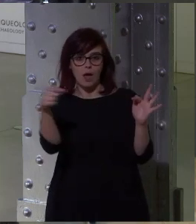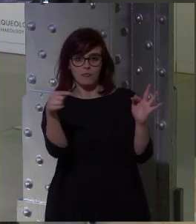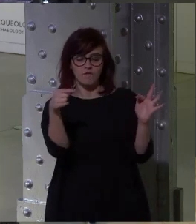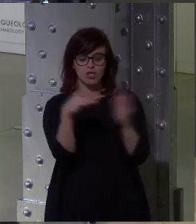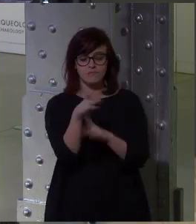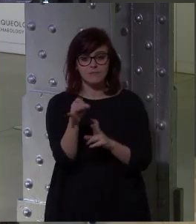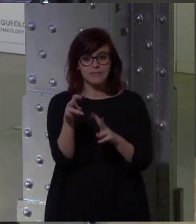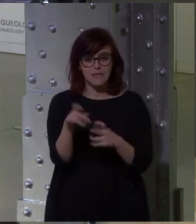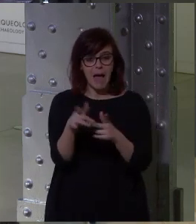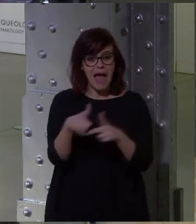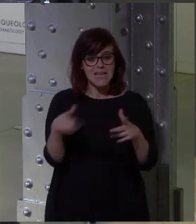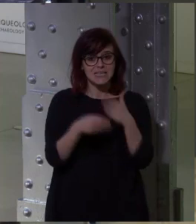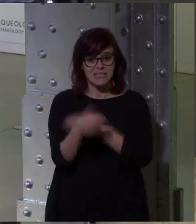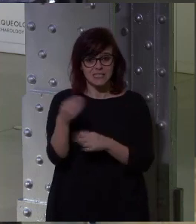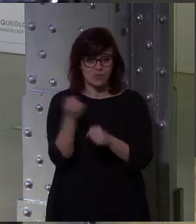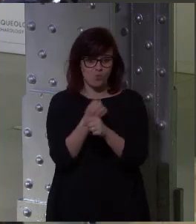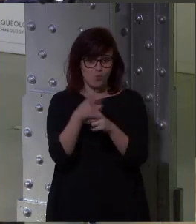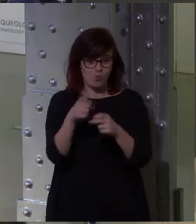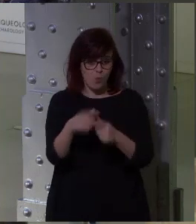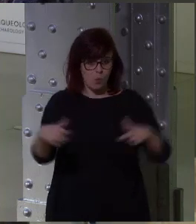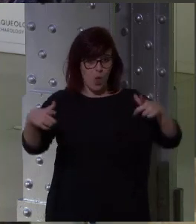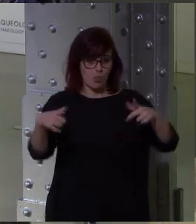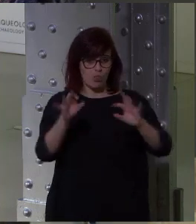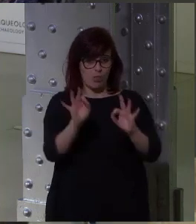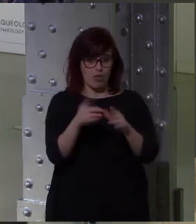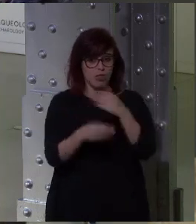esa explotación?